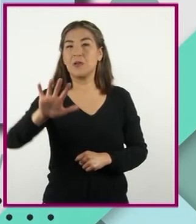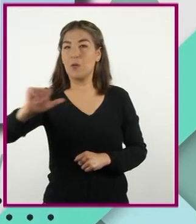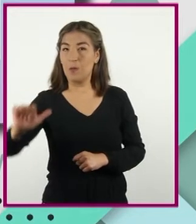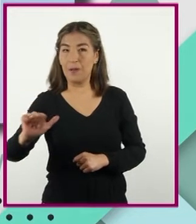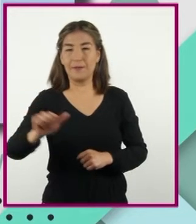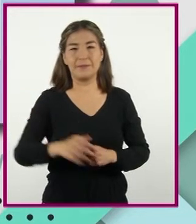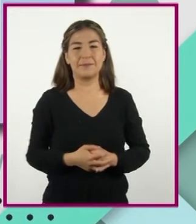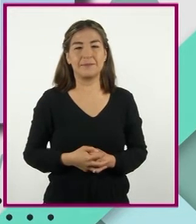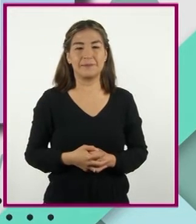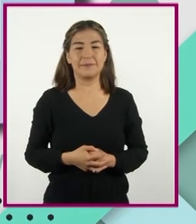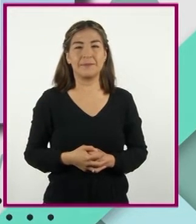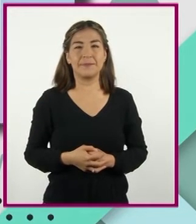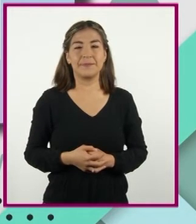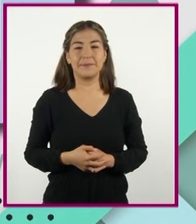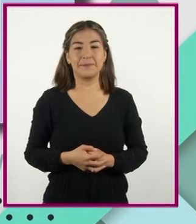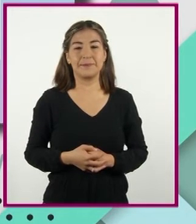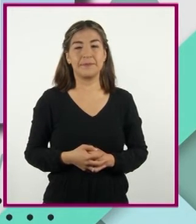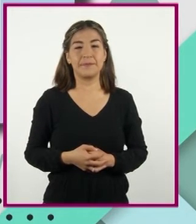5a?